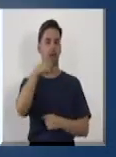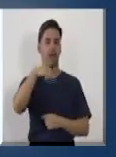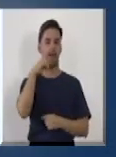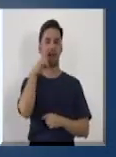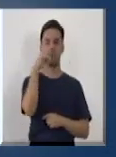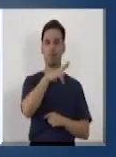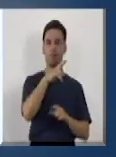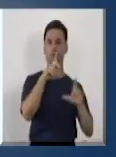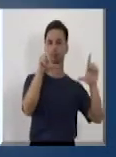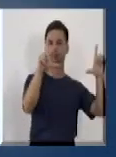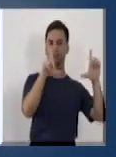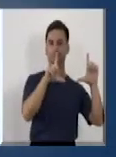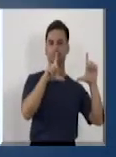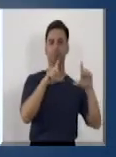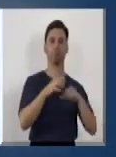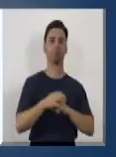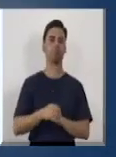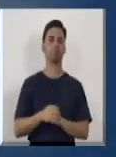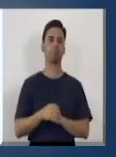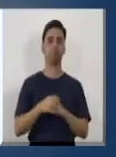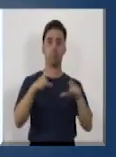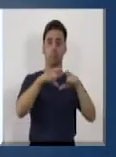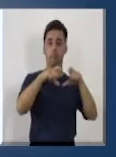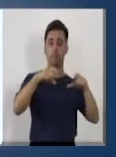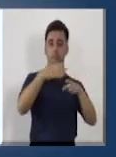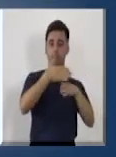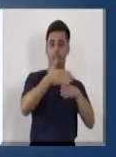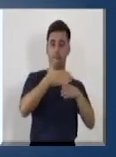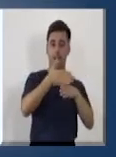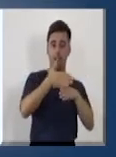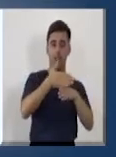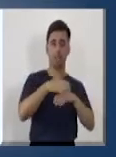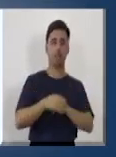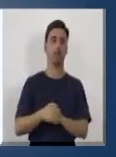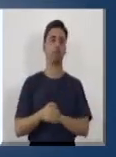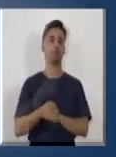ejemplos de aisladores con la madera, con el plástico y con el